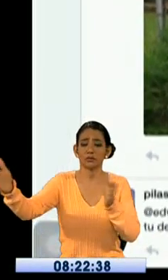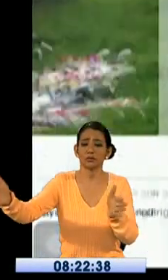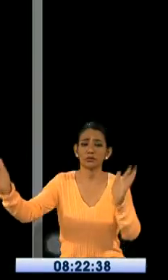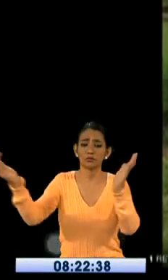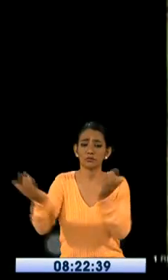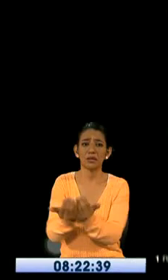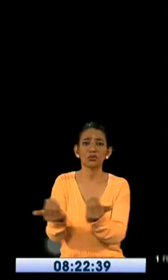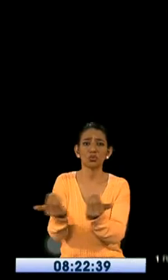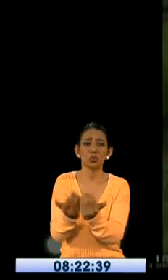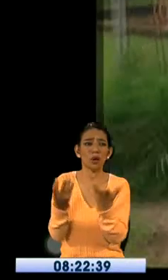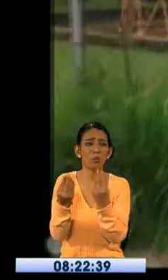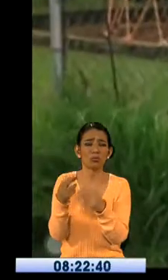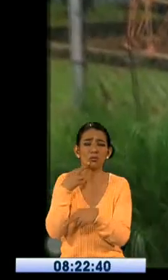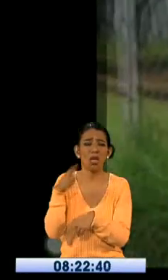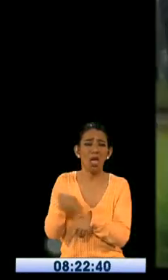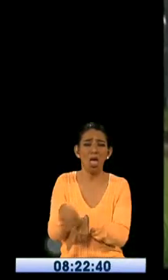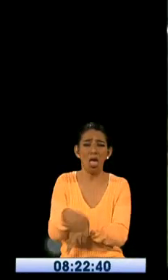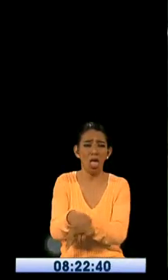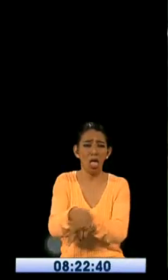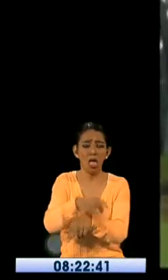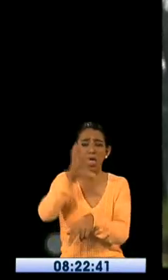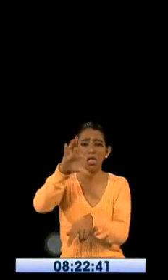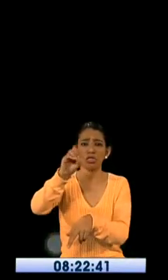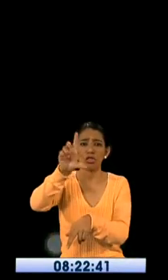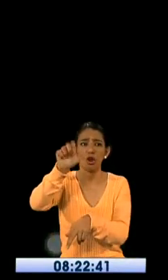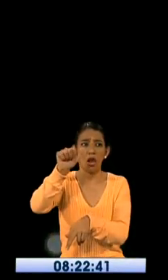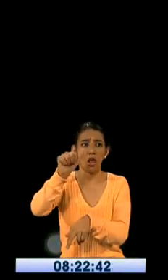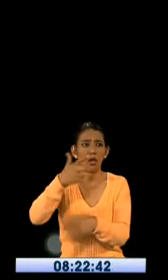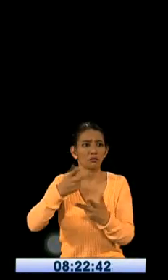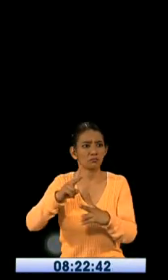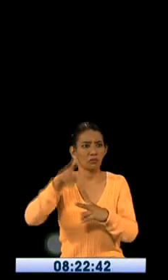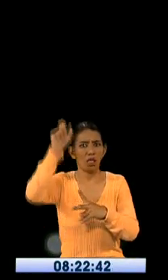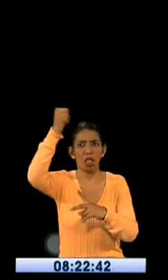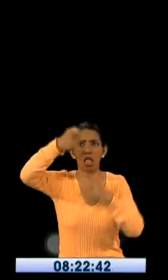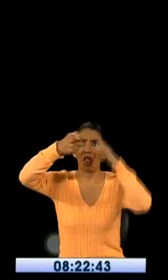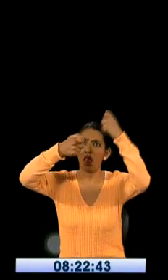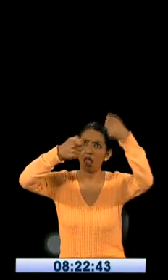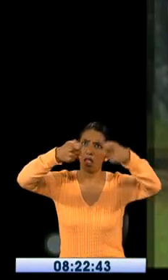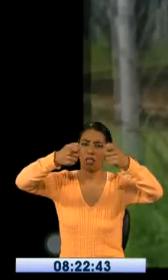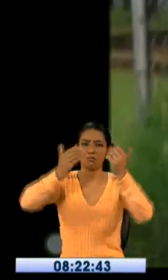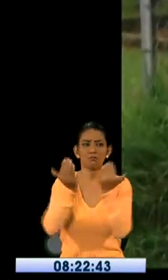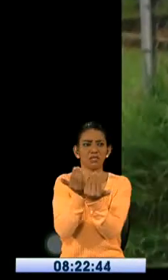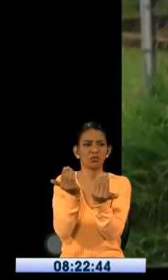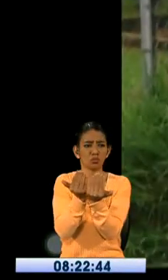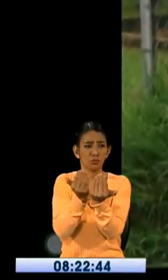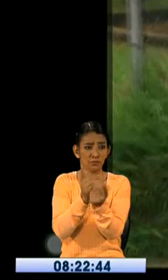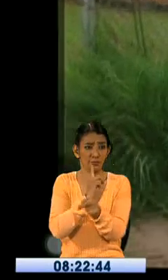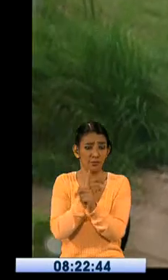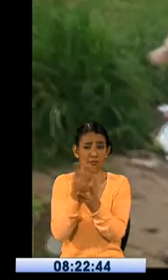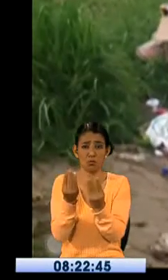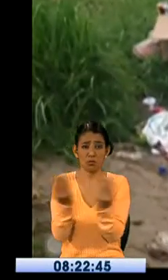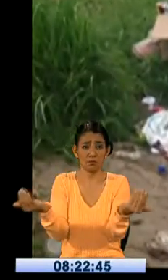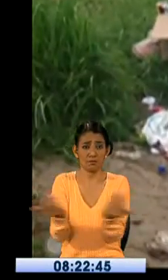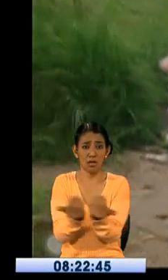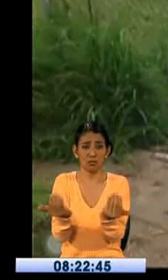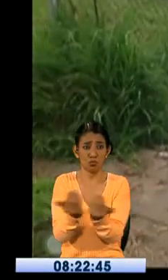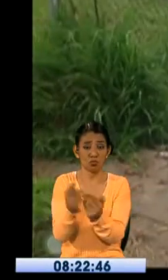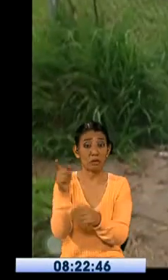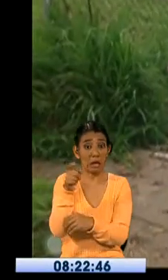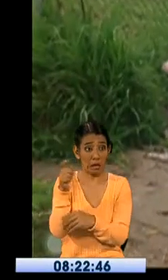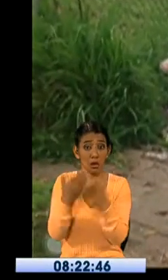de ratas. Y es que está hasta colgado la basura, o sea, realmente en la nueva tola